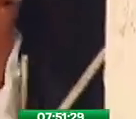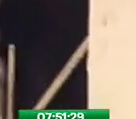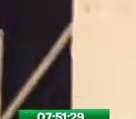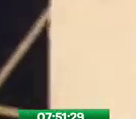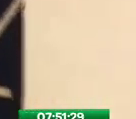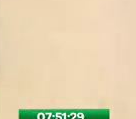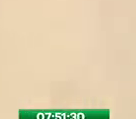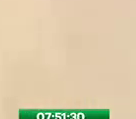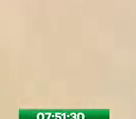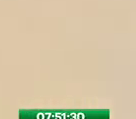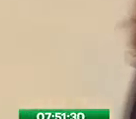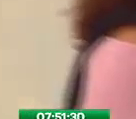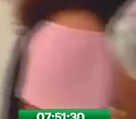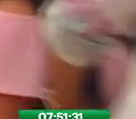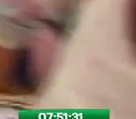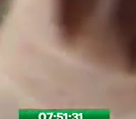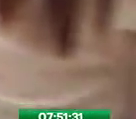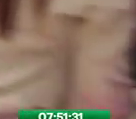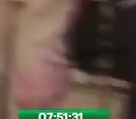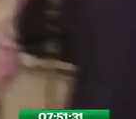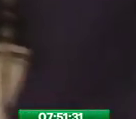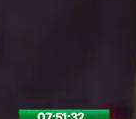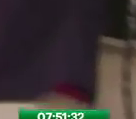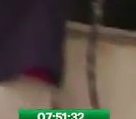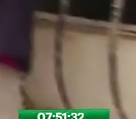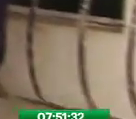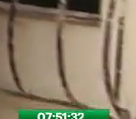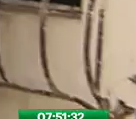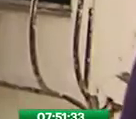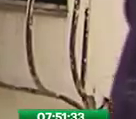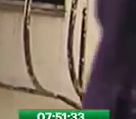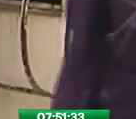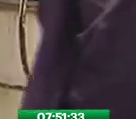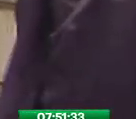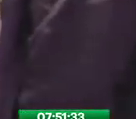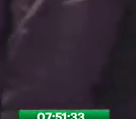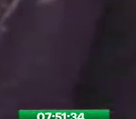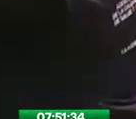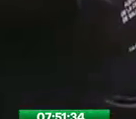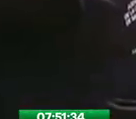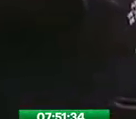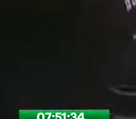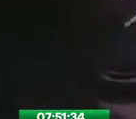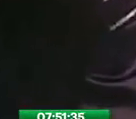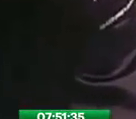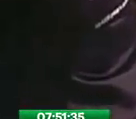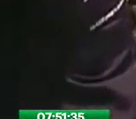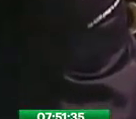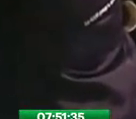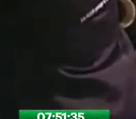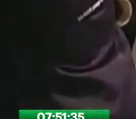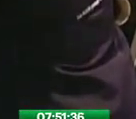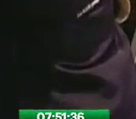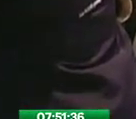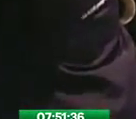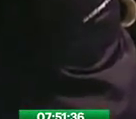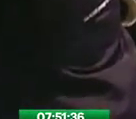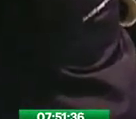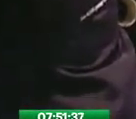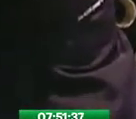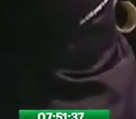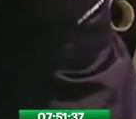solo en este sector deberían efectuar un monitoreo permanente, informó Jorge